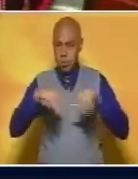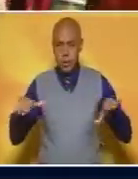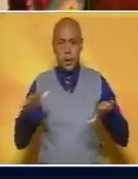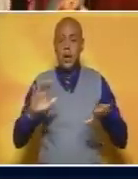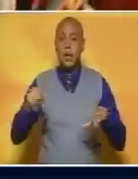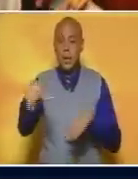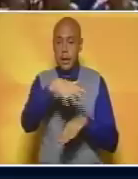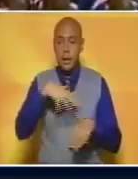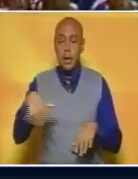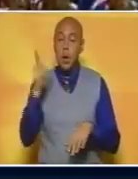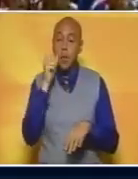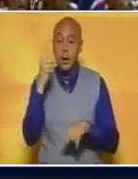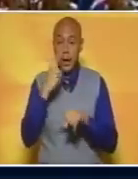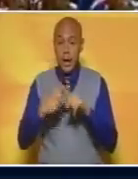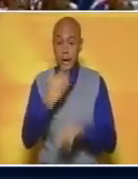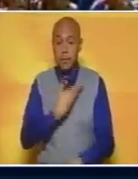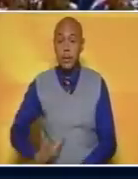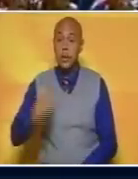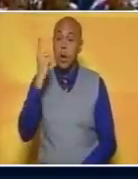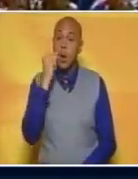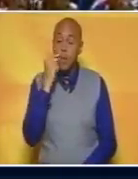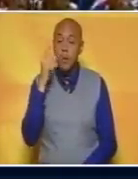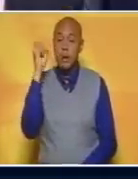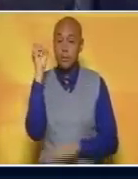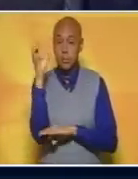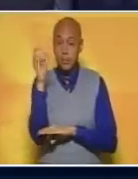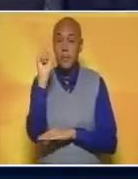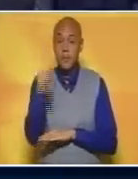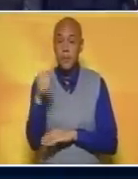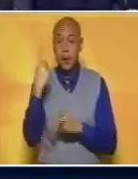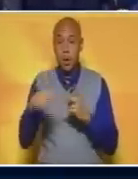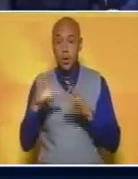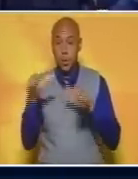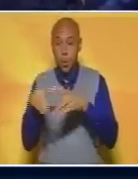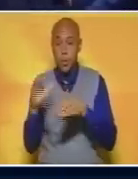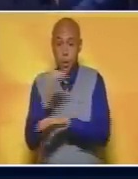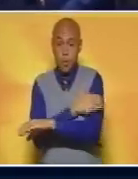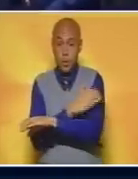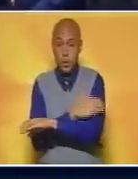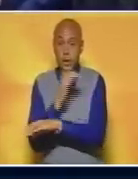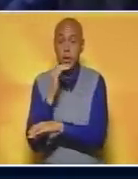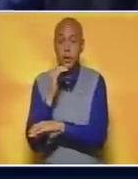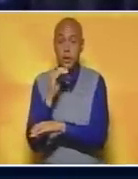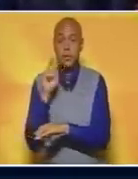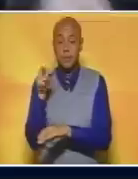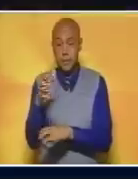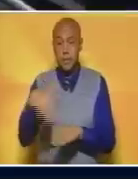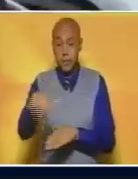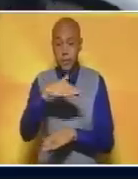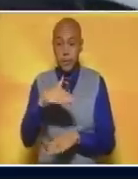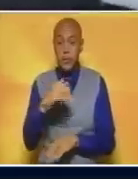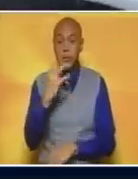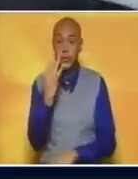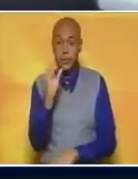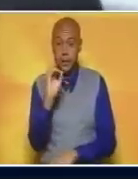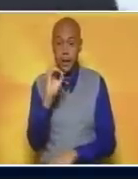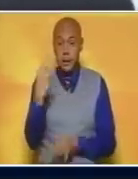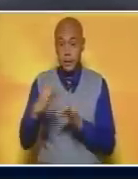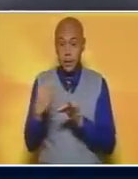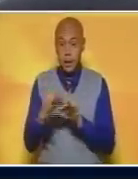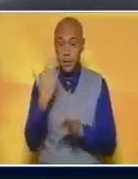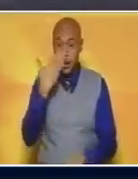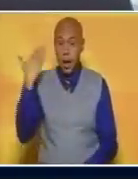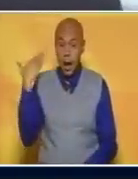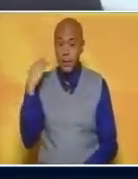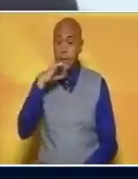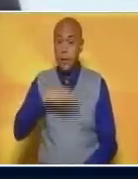por el expresidente del Congreso, Pedro Lachea, y sus aliados de la oposición fujimorista. El pasado 30 de septiembre, el